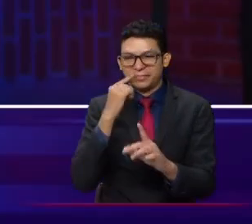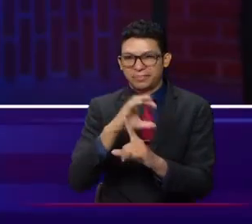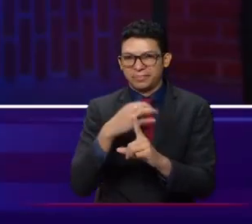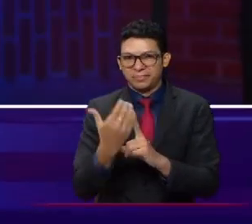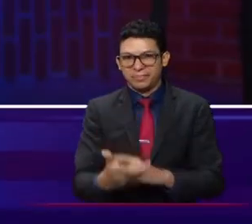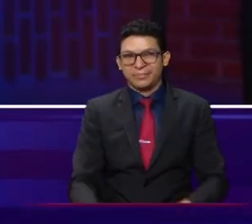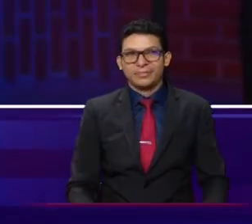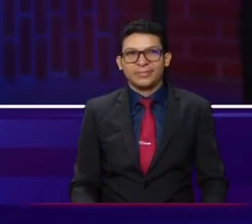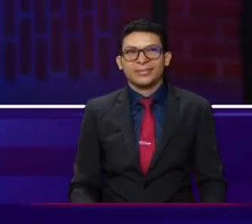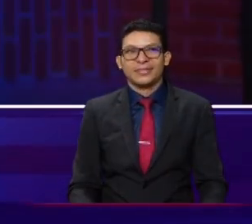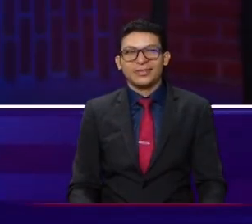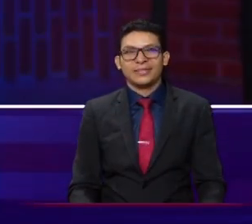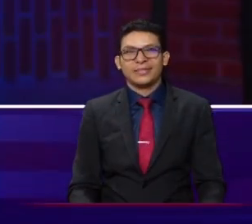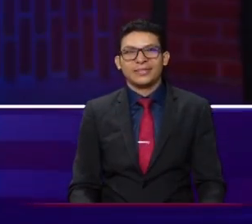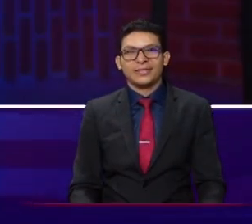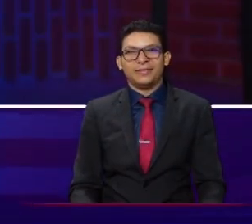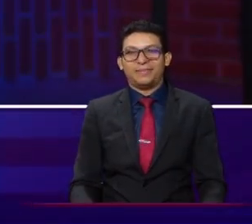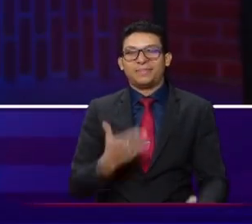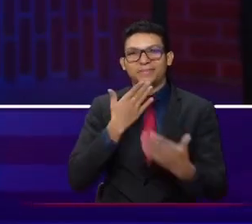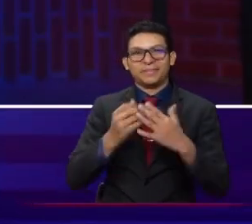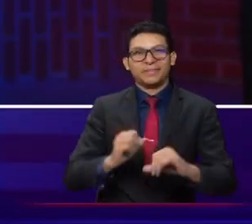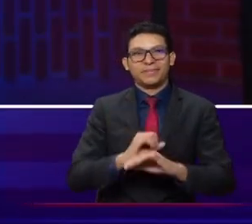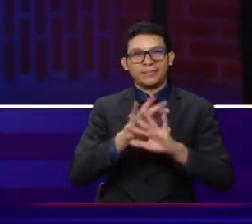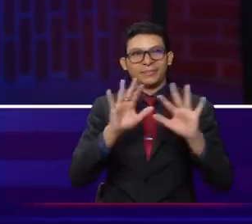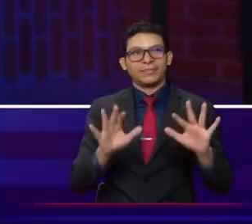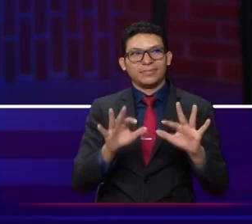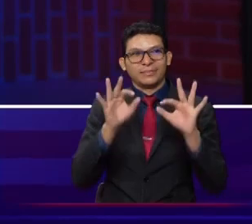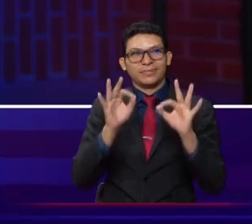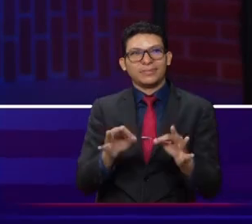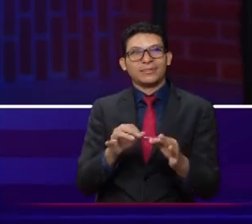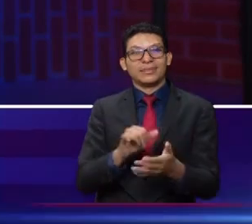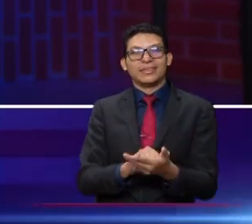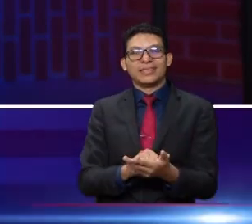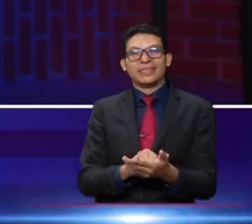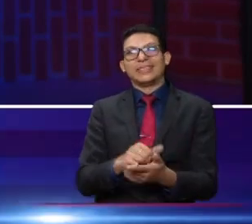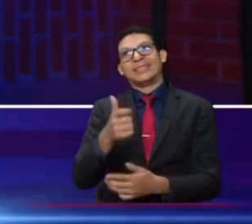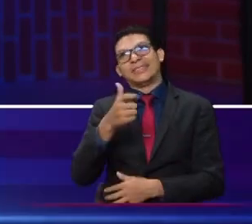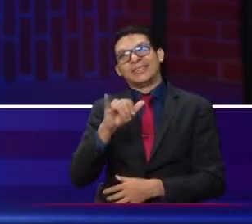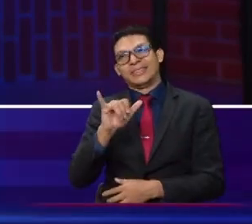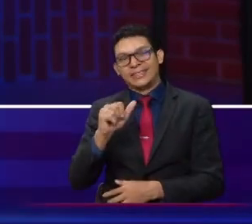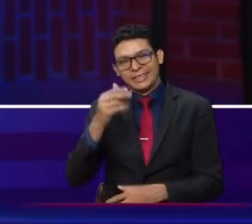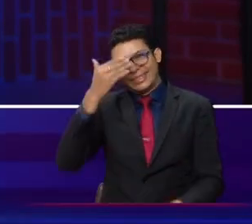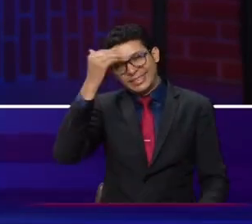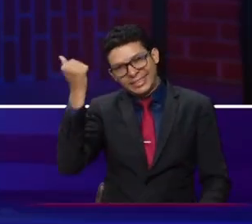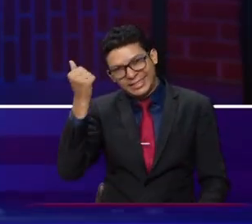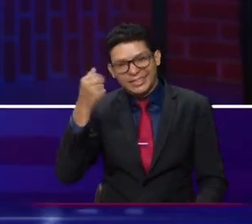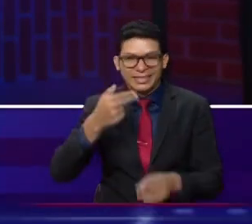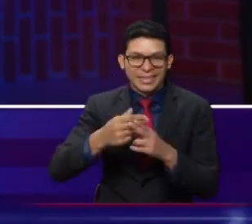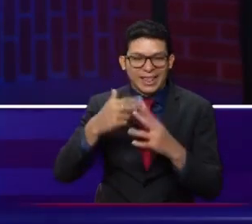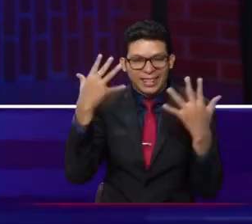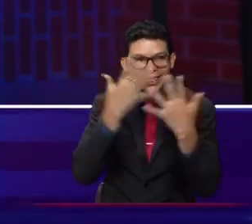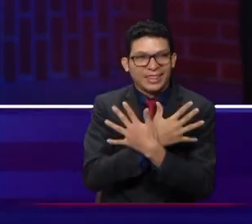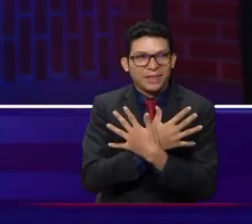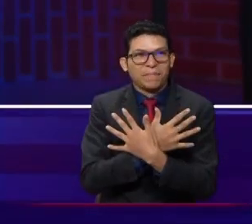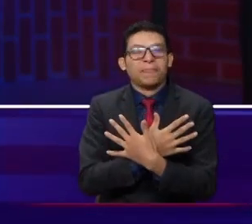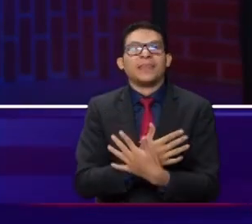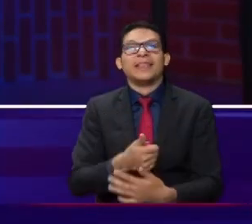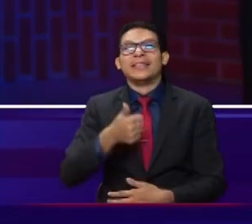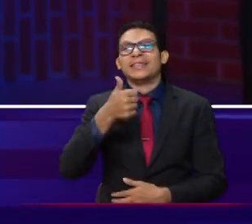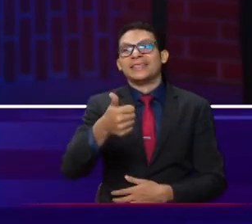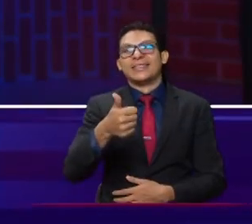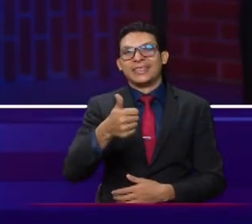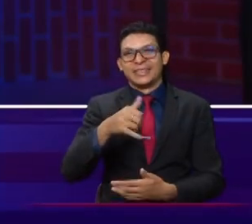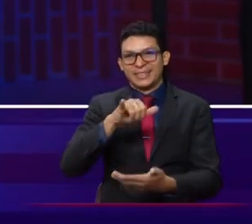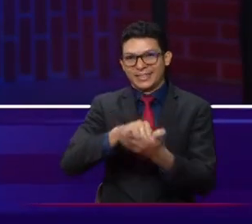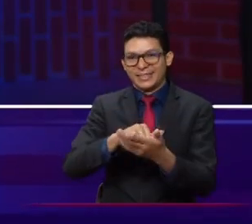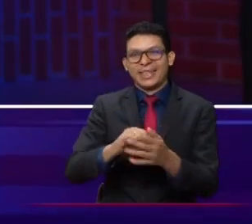cultura. Cindy, muy buenos días. Gigi. Y para todos, Gigi, se me está olvidando, Gigi. ¿Cómo estás, Gigi? Excelente Bien.